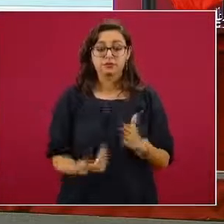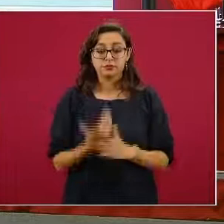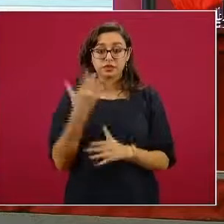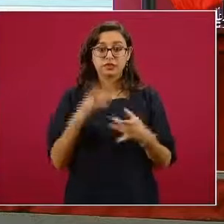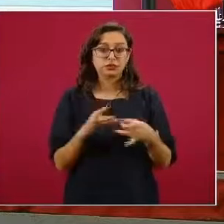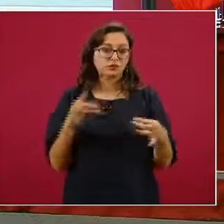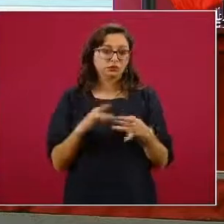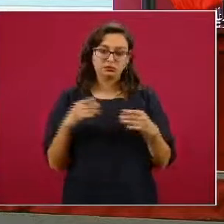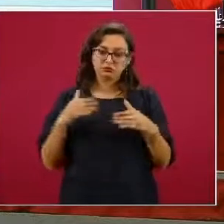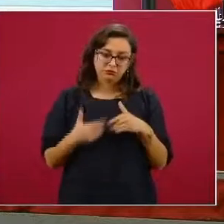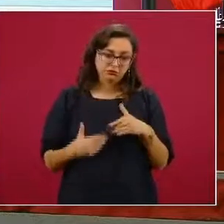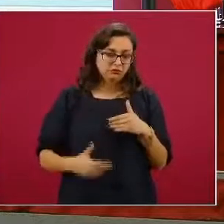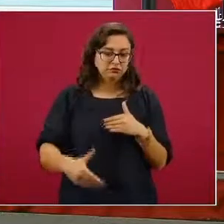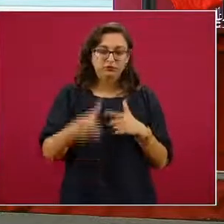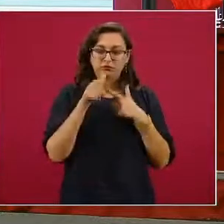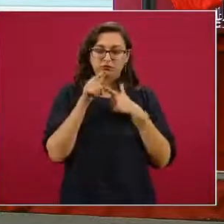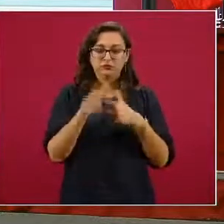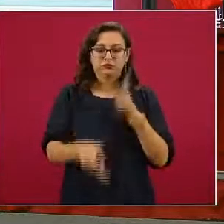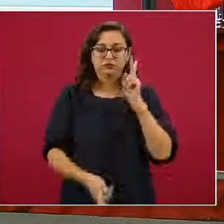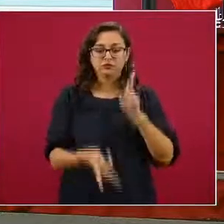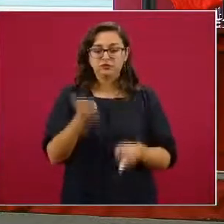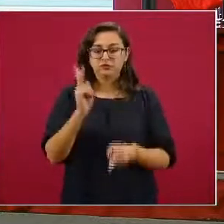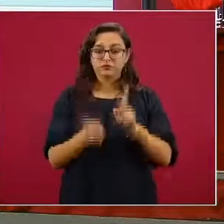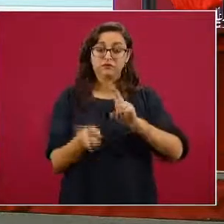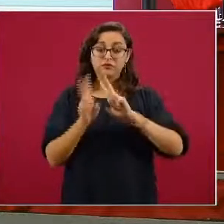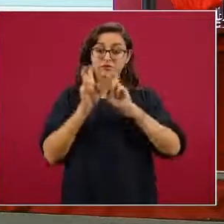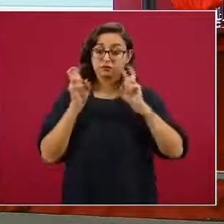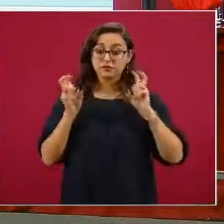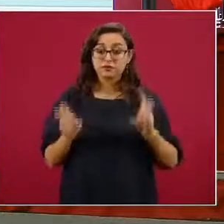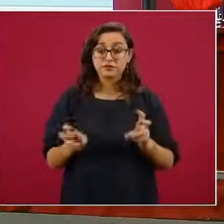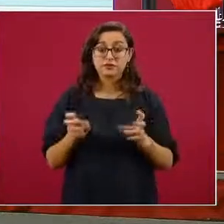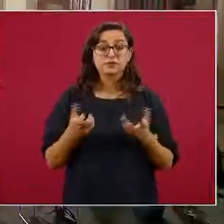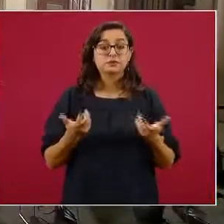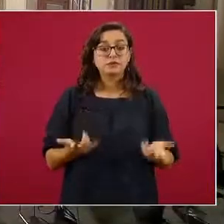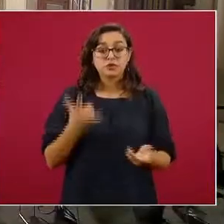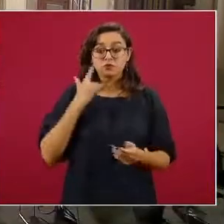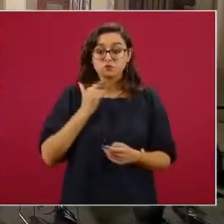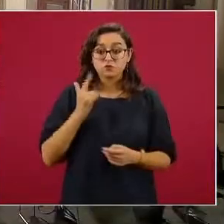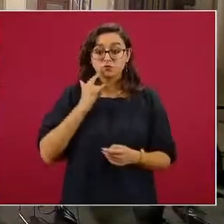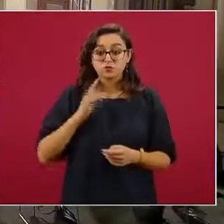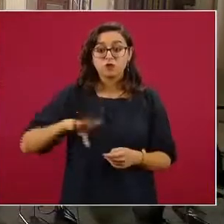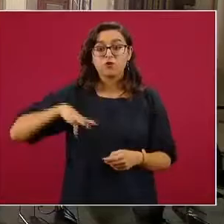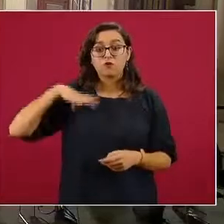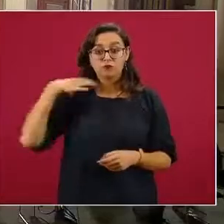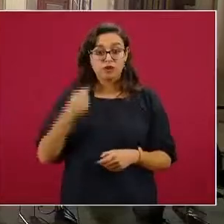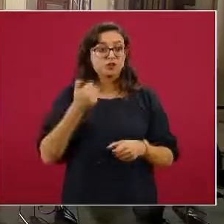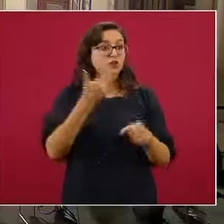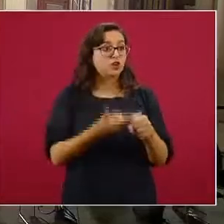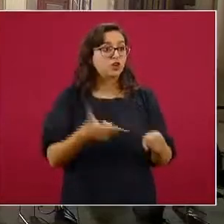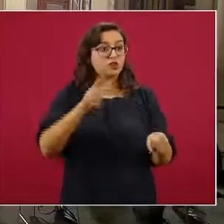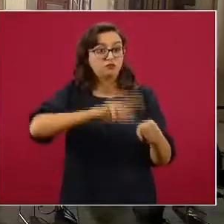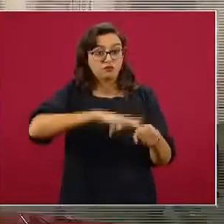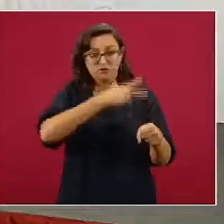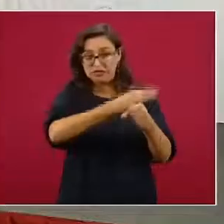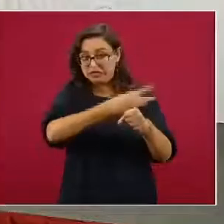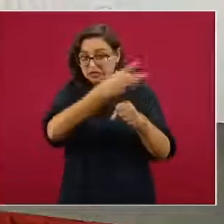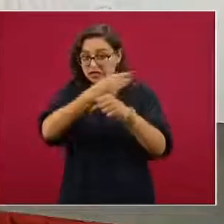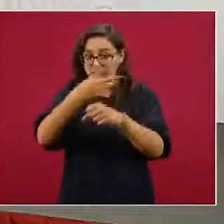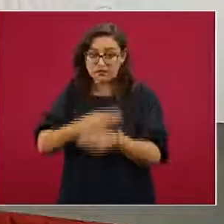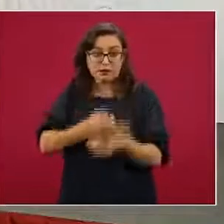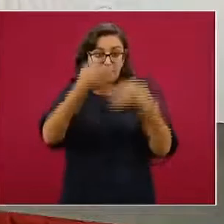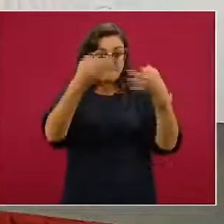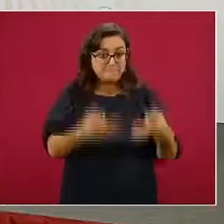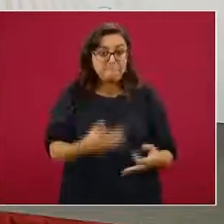hablando a lo largo de la semana, de los esfuerzos específicos por hacer más adecuada la atención médica, y